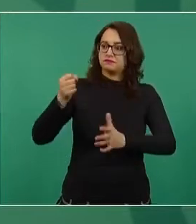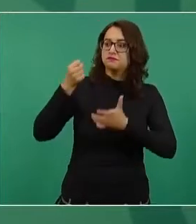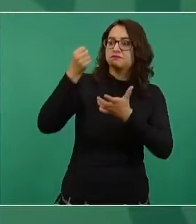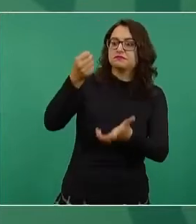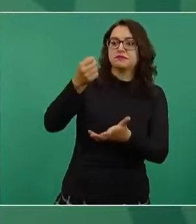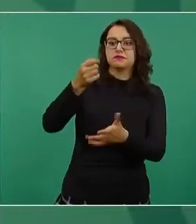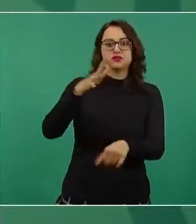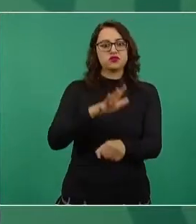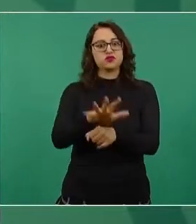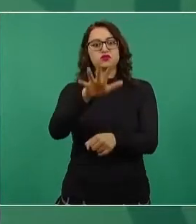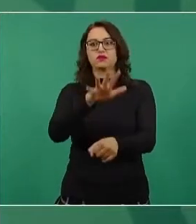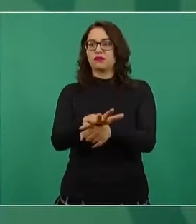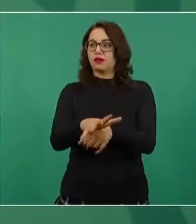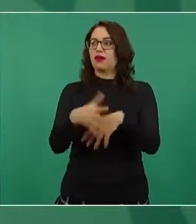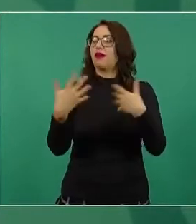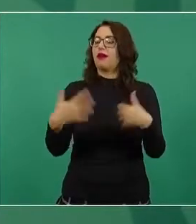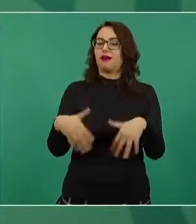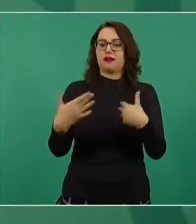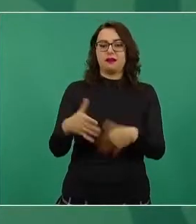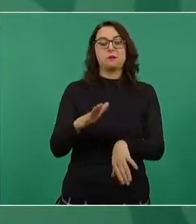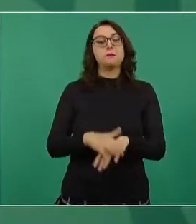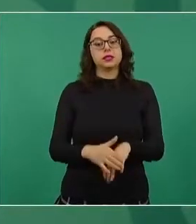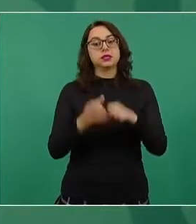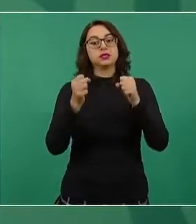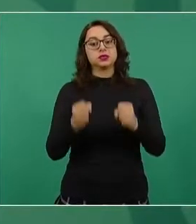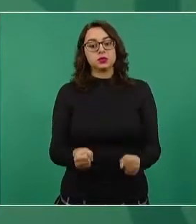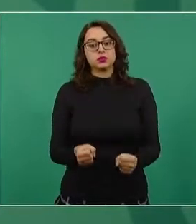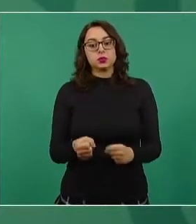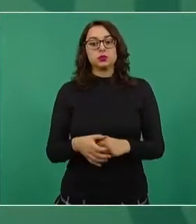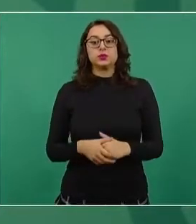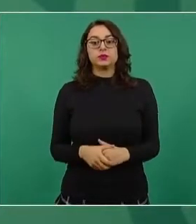aprobó. Además,